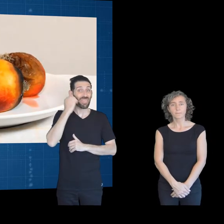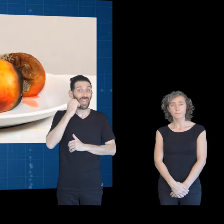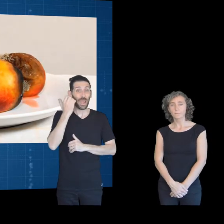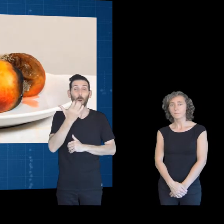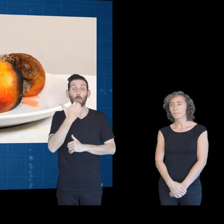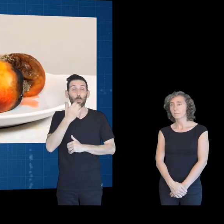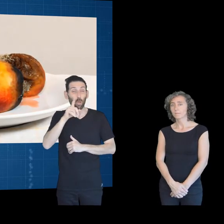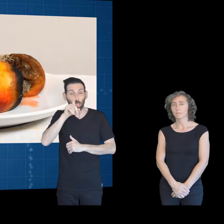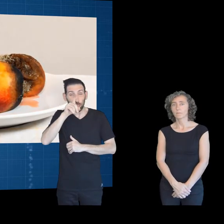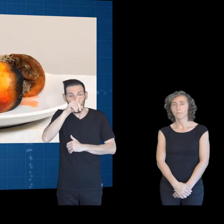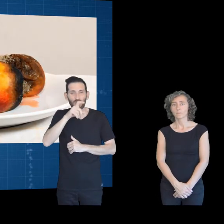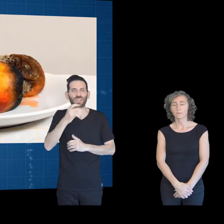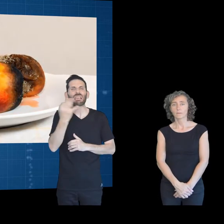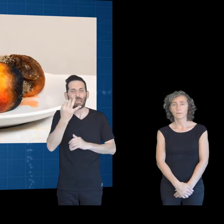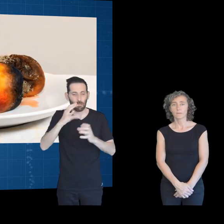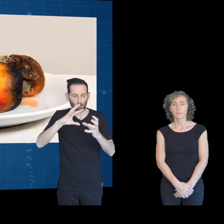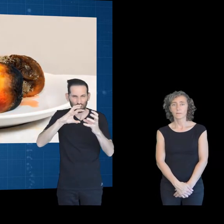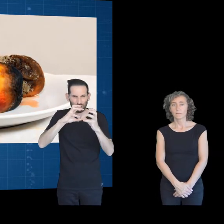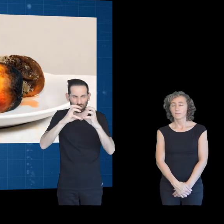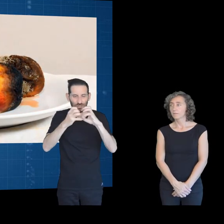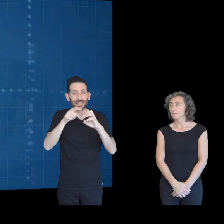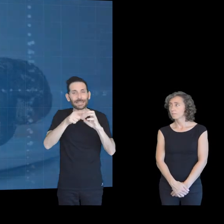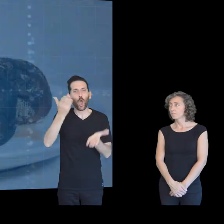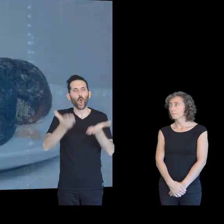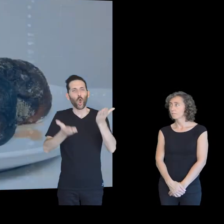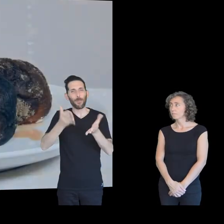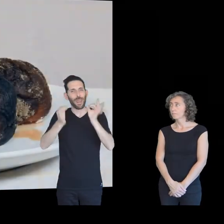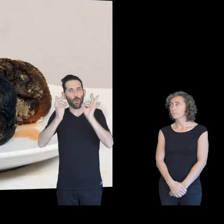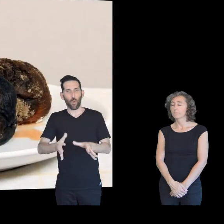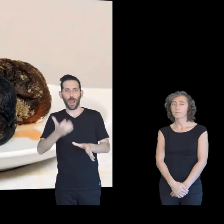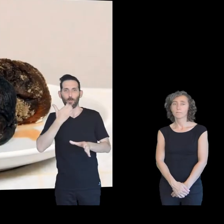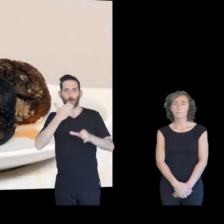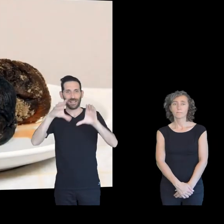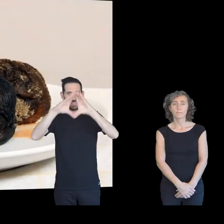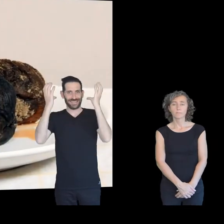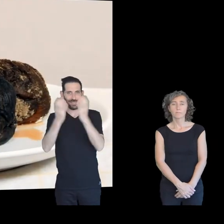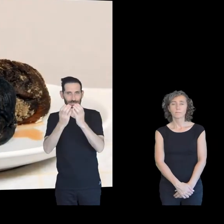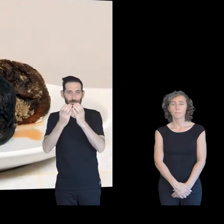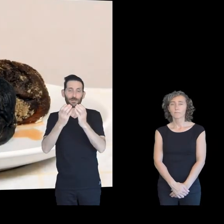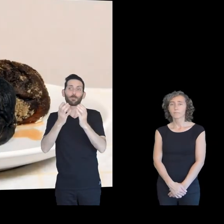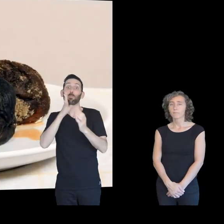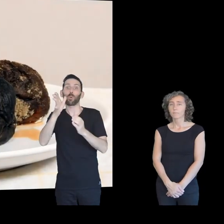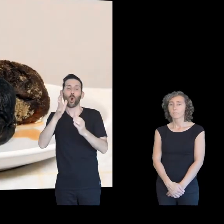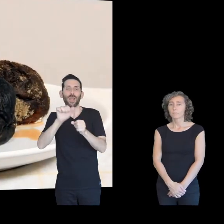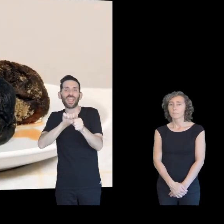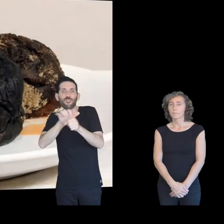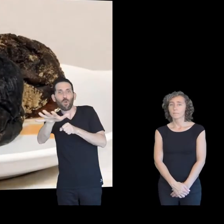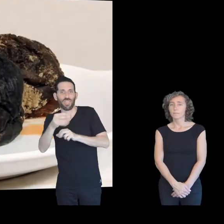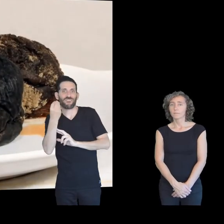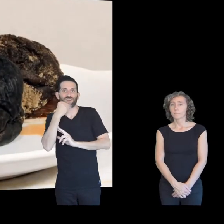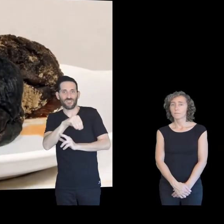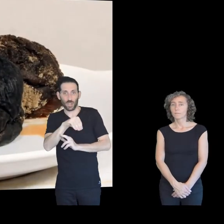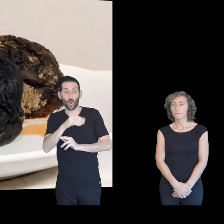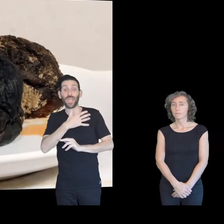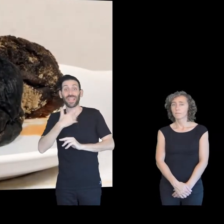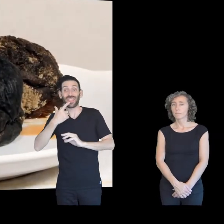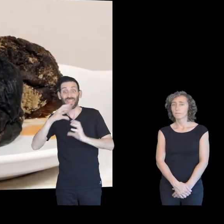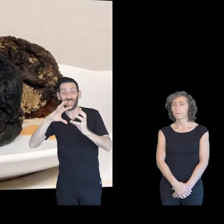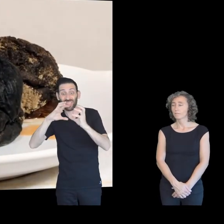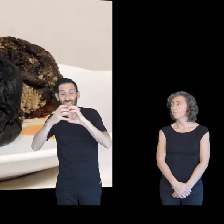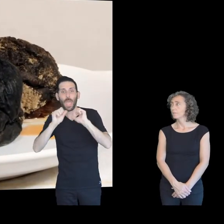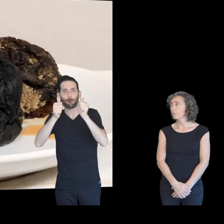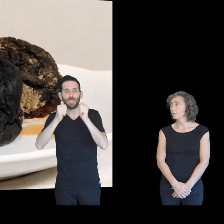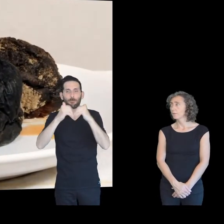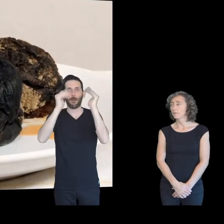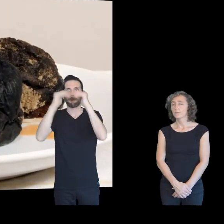perde humidade, vais engurrando co tempo, isto sería máis ou menos o que pensaban os científicos que lle pasaría á Terra ou a arrefriarse, creando así o